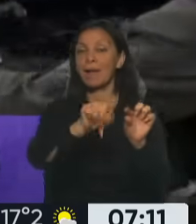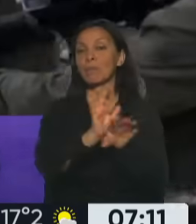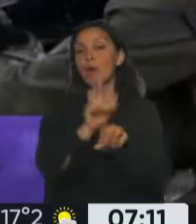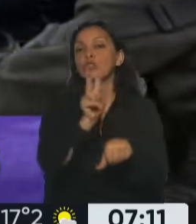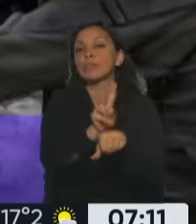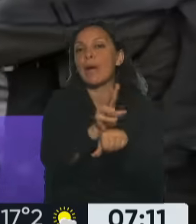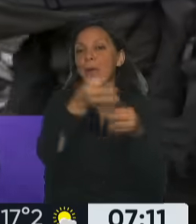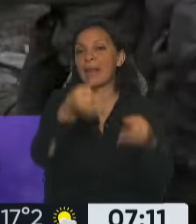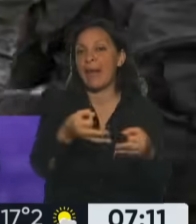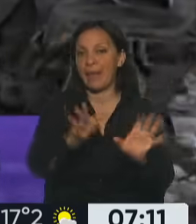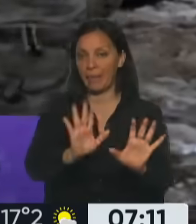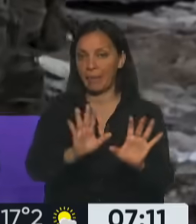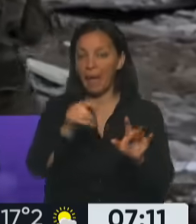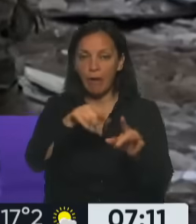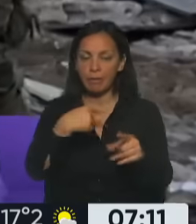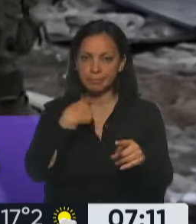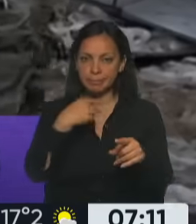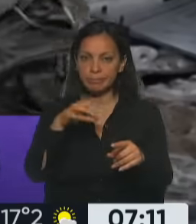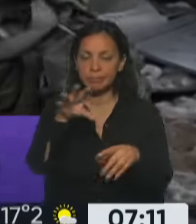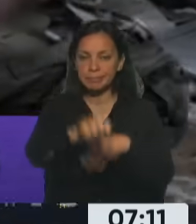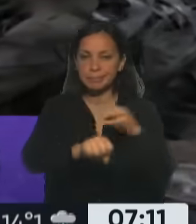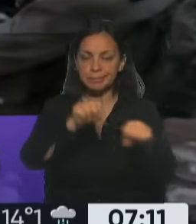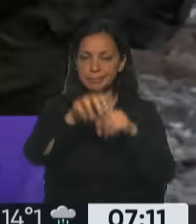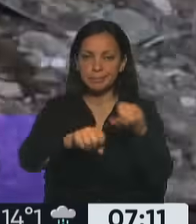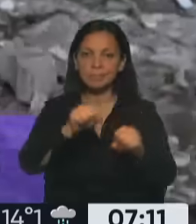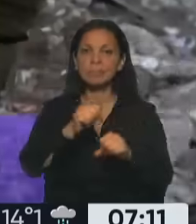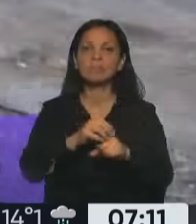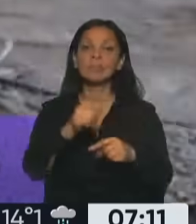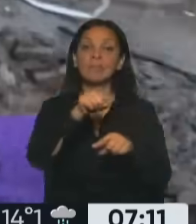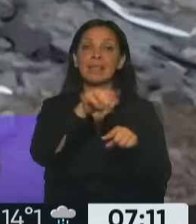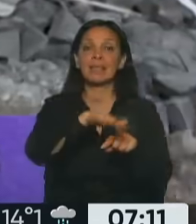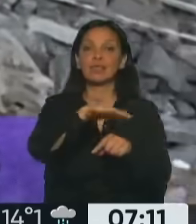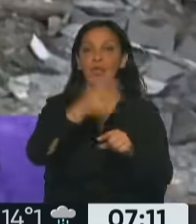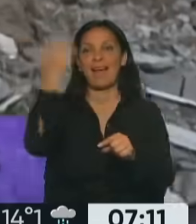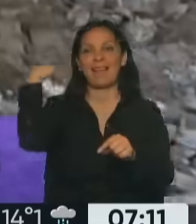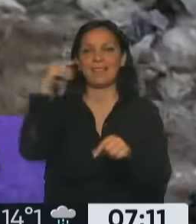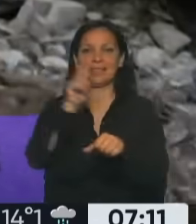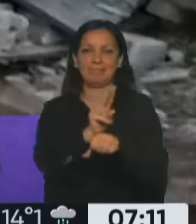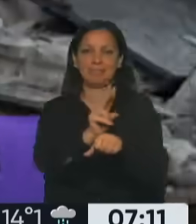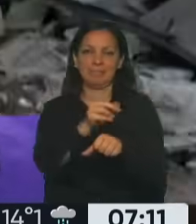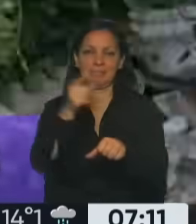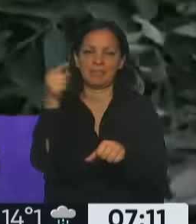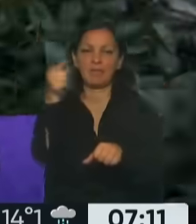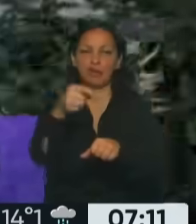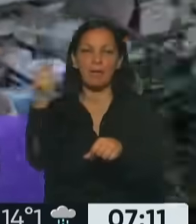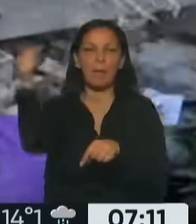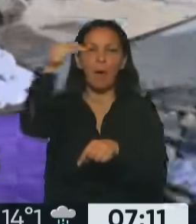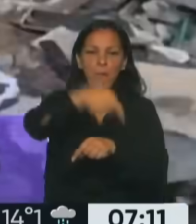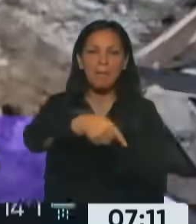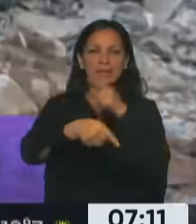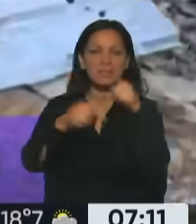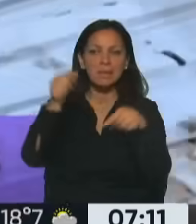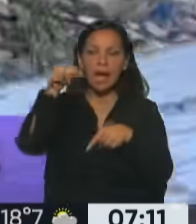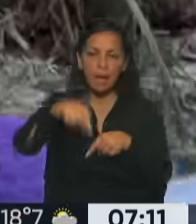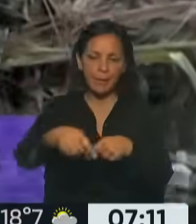trataban de justamente resguardarse de las bombas que caían en el norte y del ingreso de tropas en el